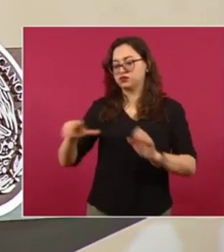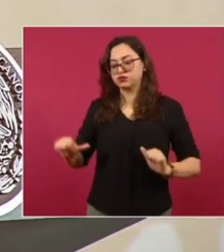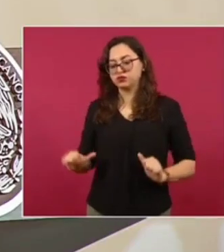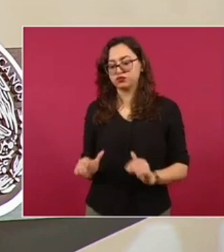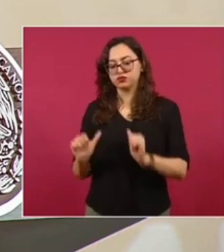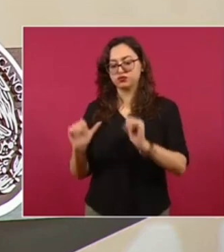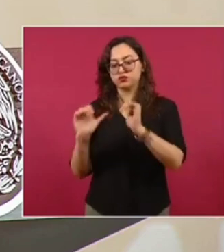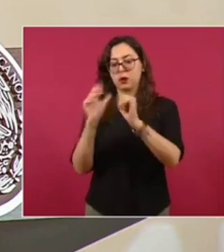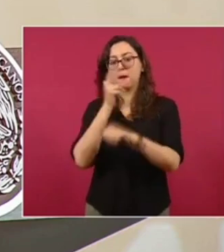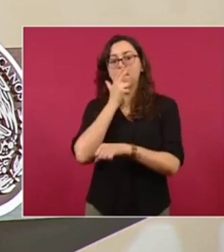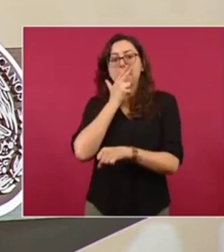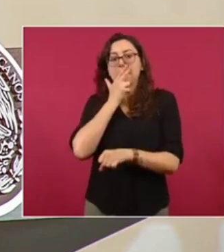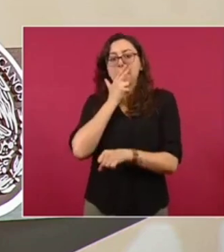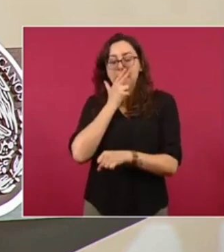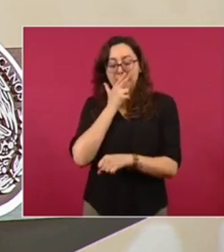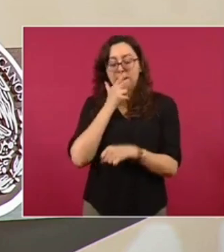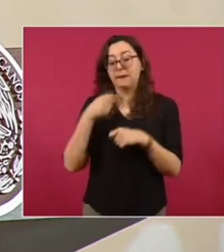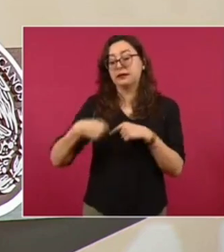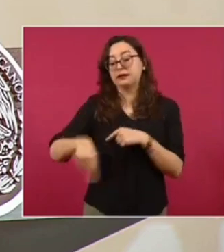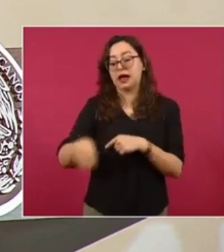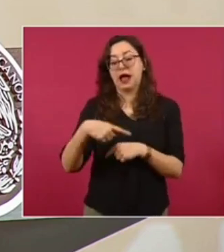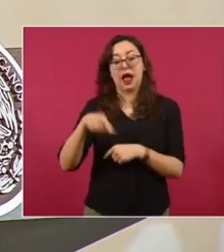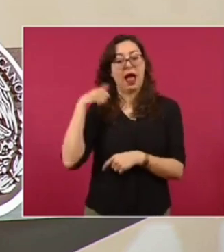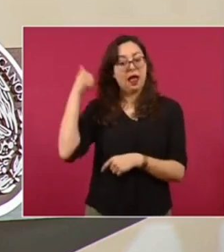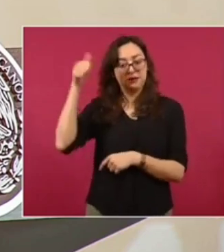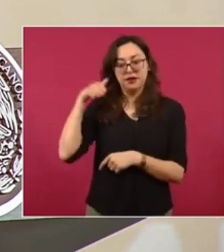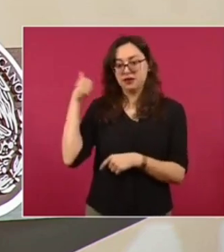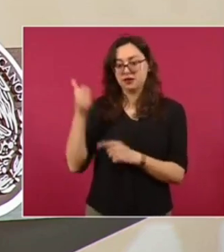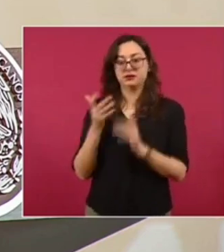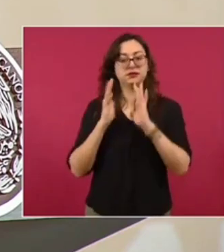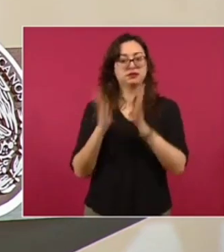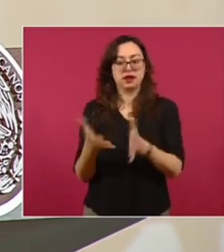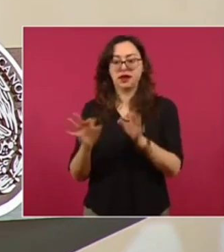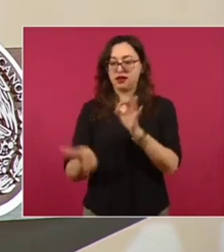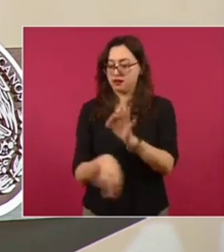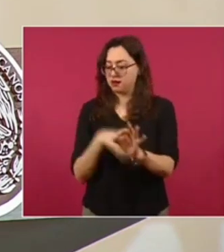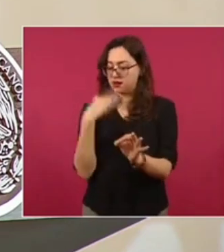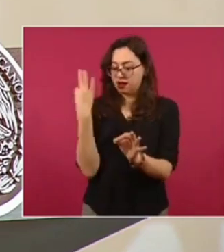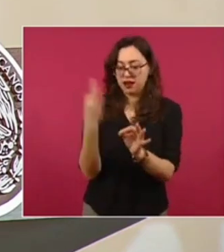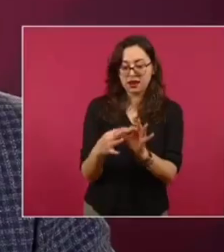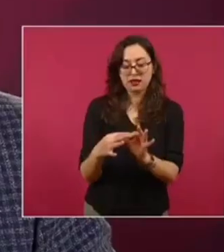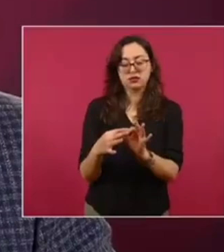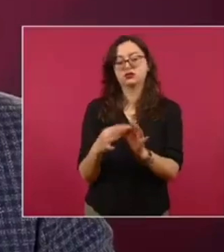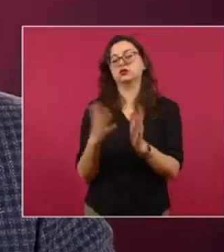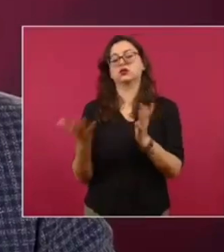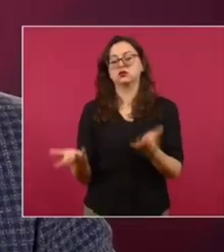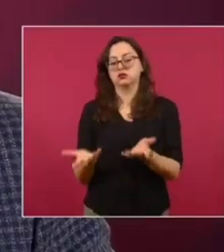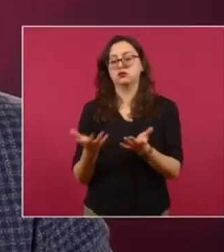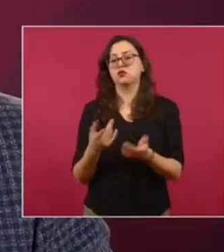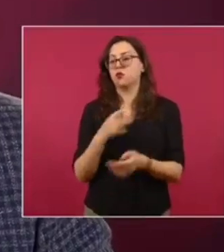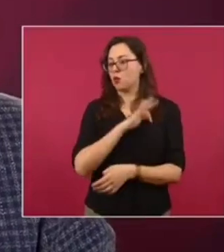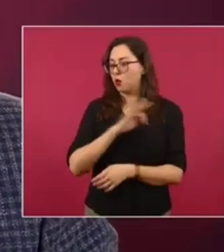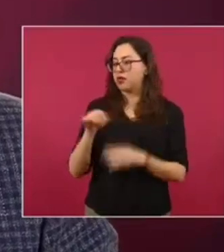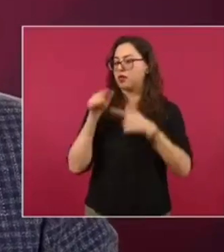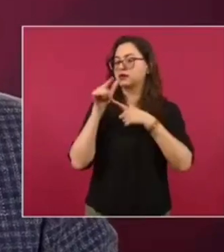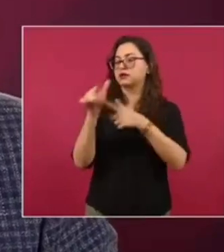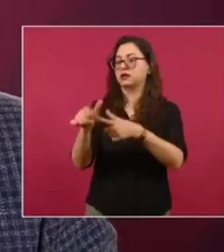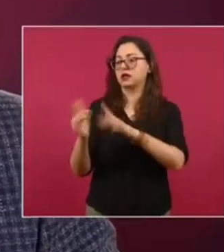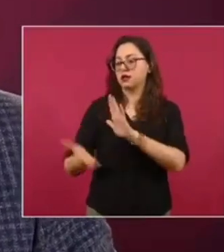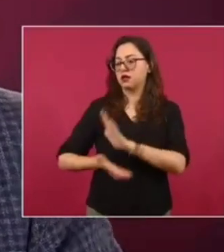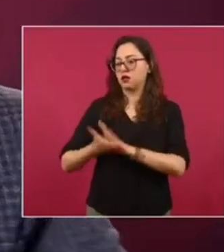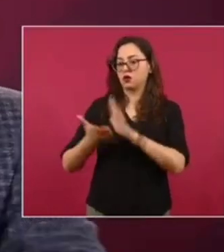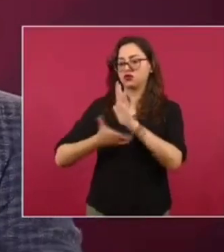que antes de que concluya el mes de abril tengamos los vistos buenos de obra al 100 por ciento del